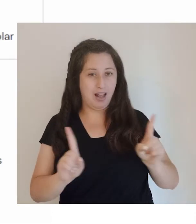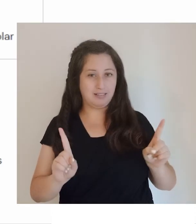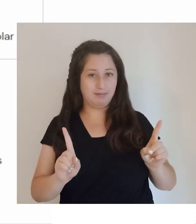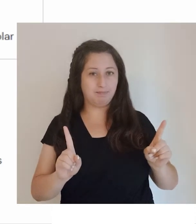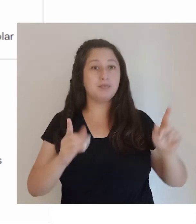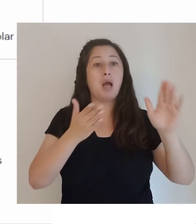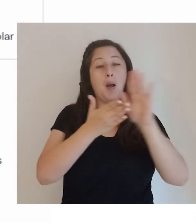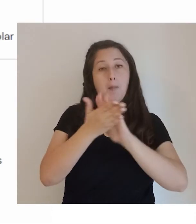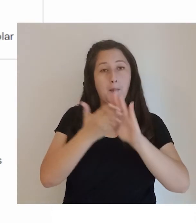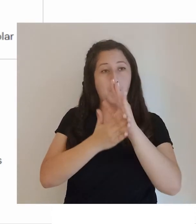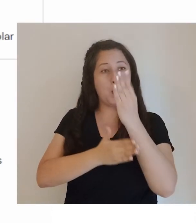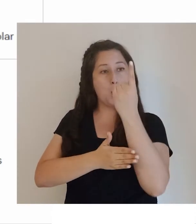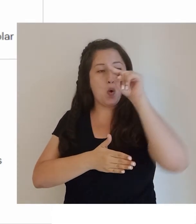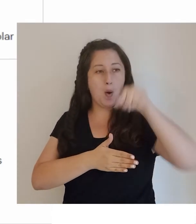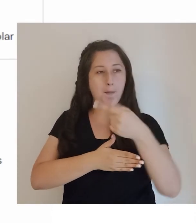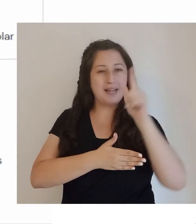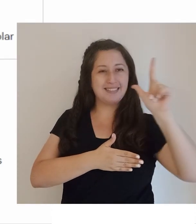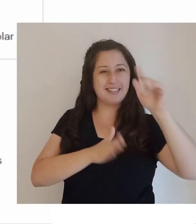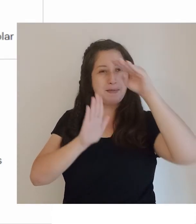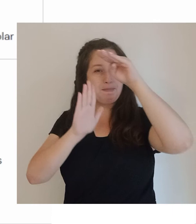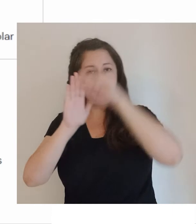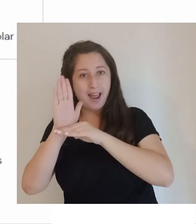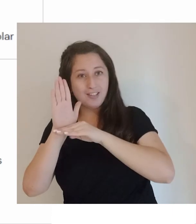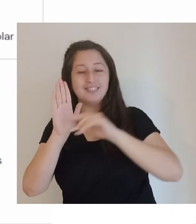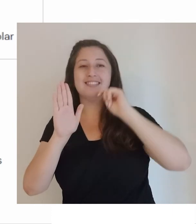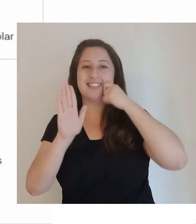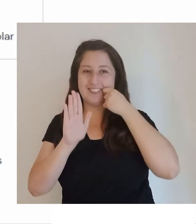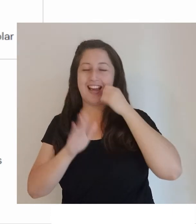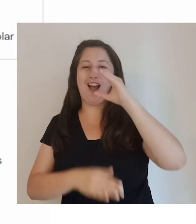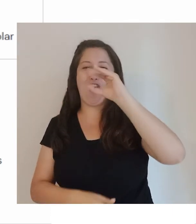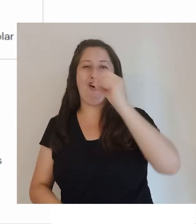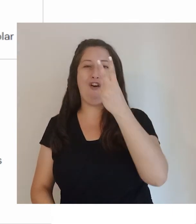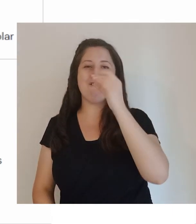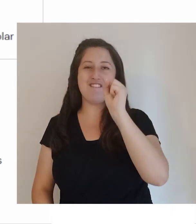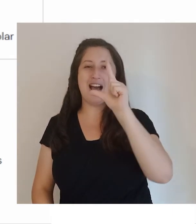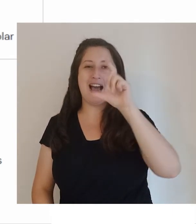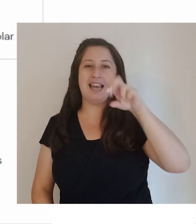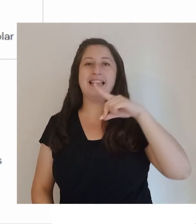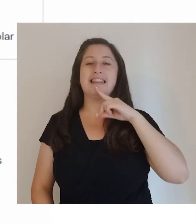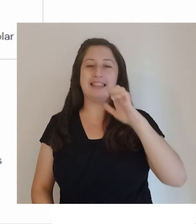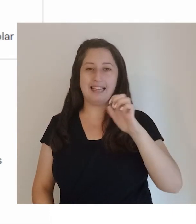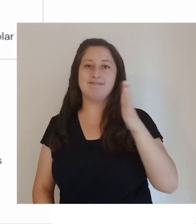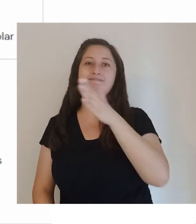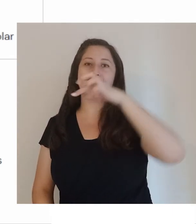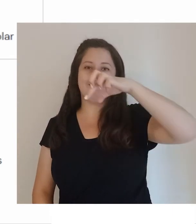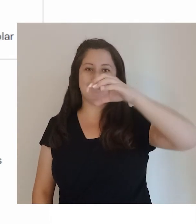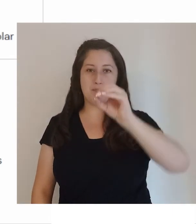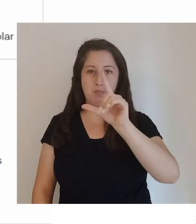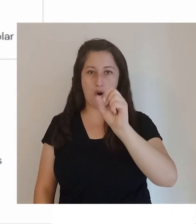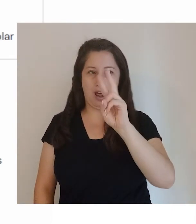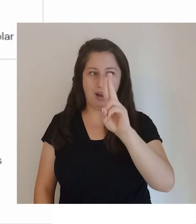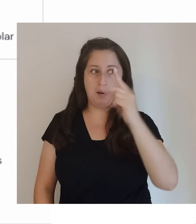de 1,7, es covalente polar. Si la diferencia es de 0 y